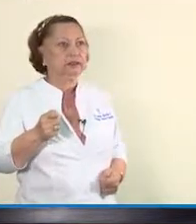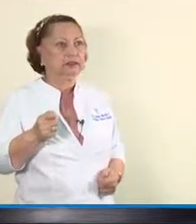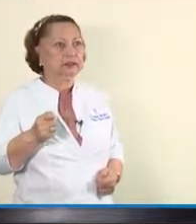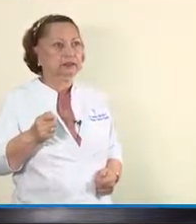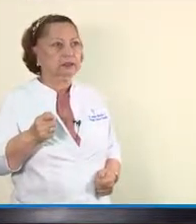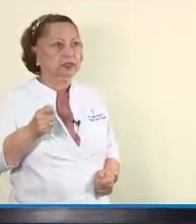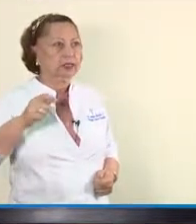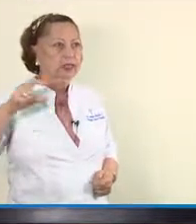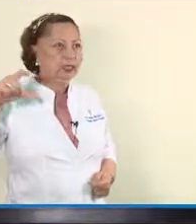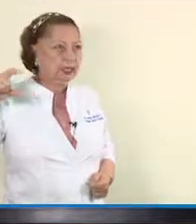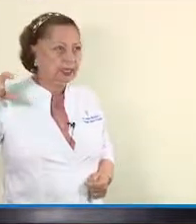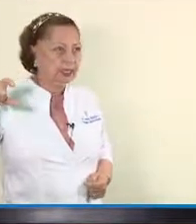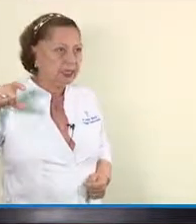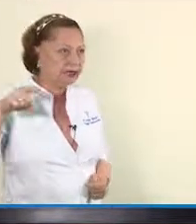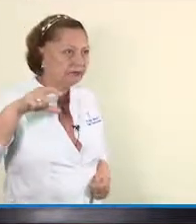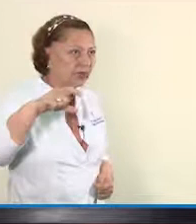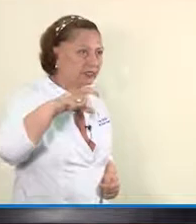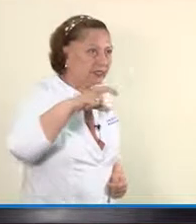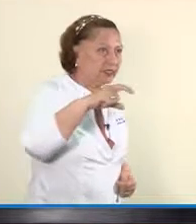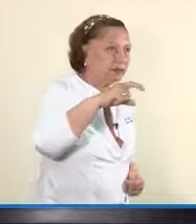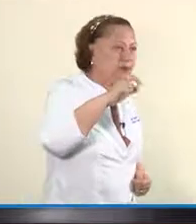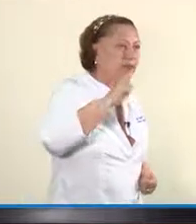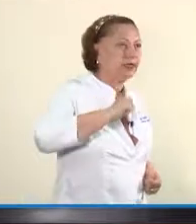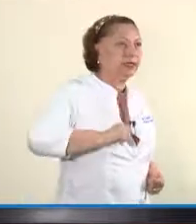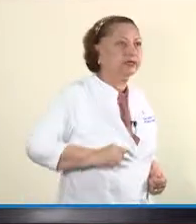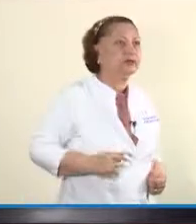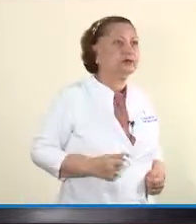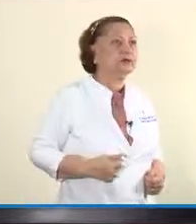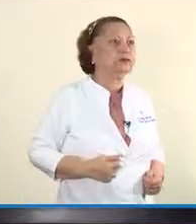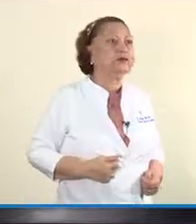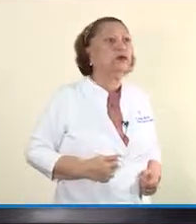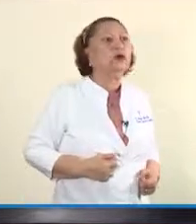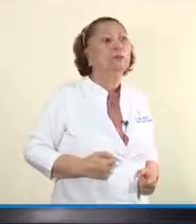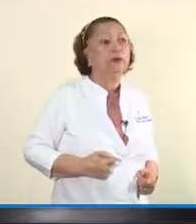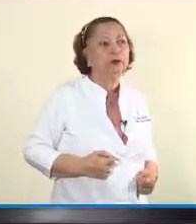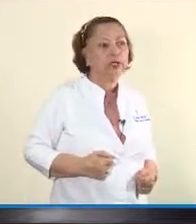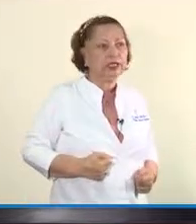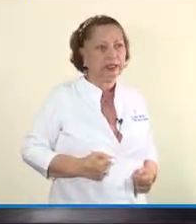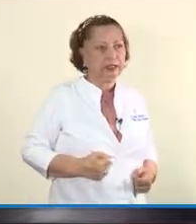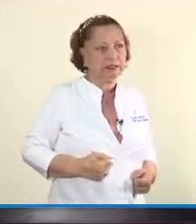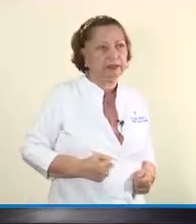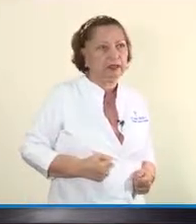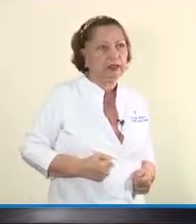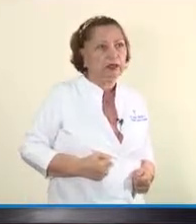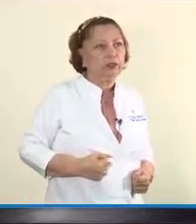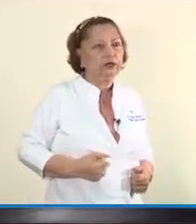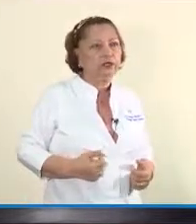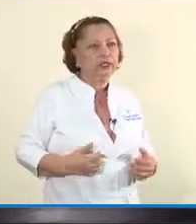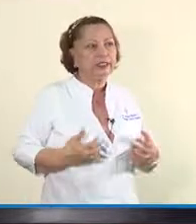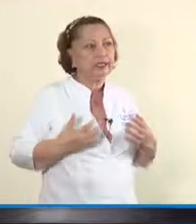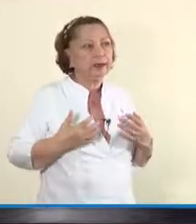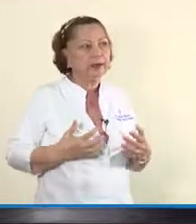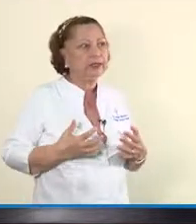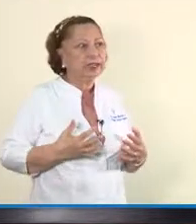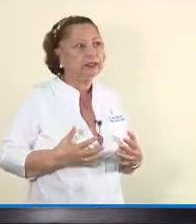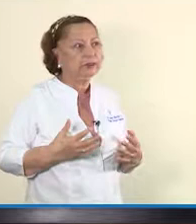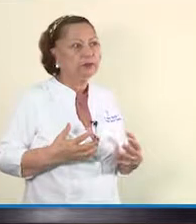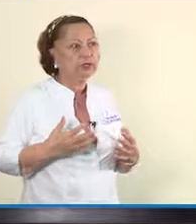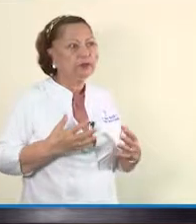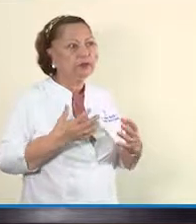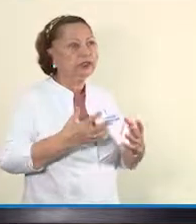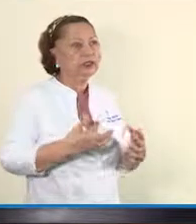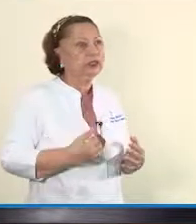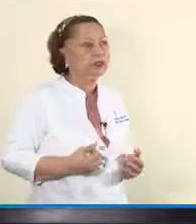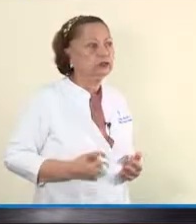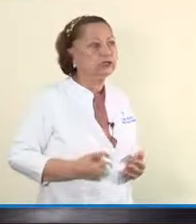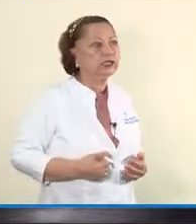lecciones en la fase de preparación. ¿Por qué? Porque si ya pasaste